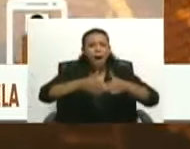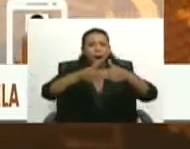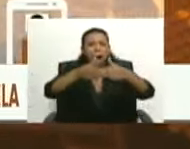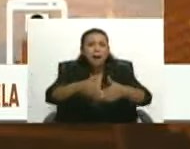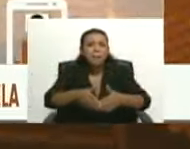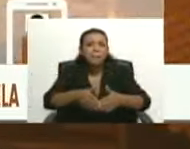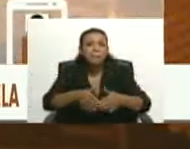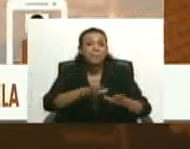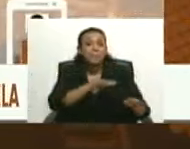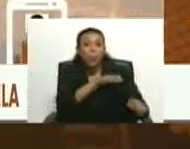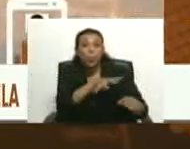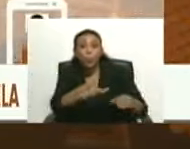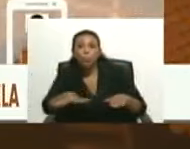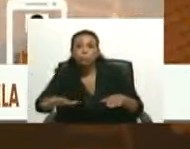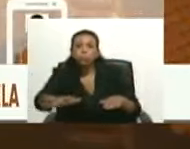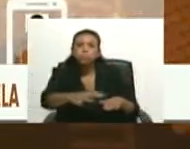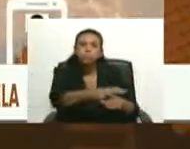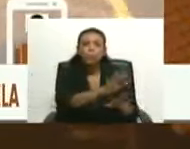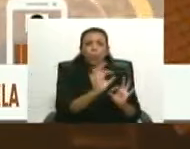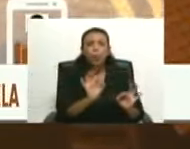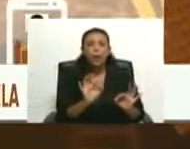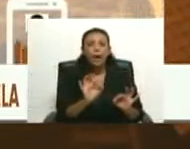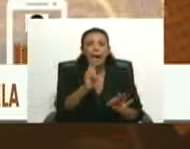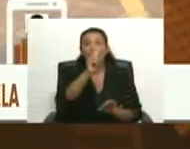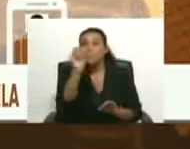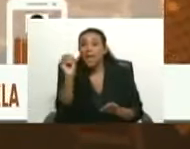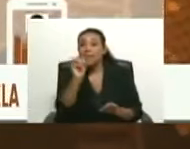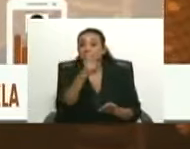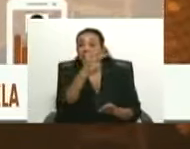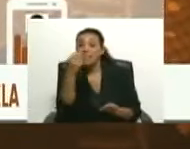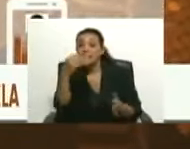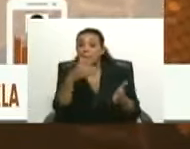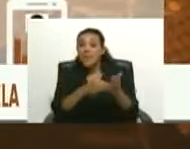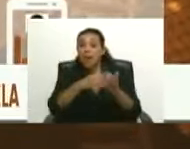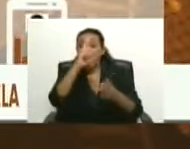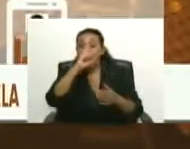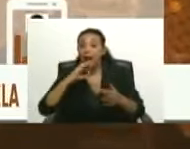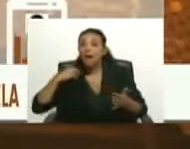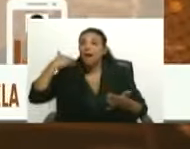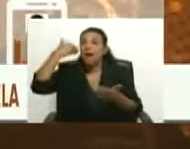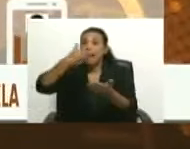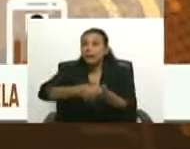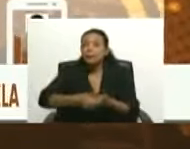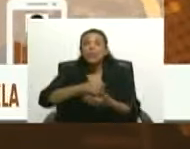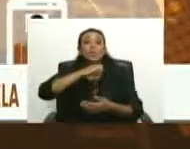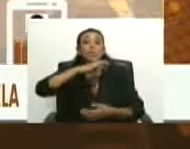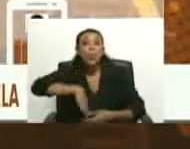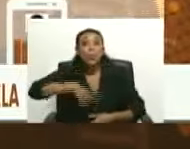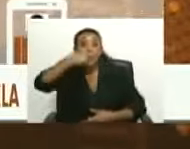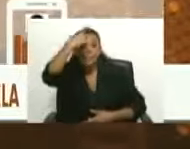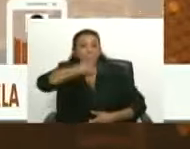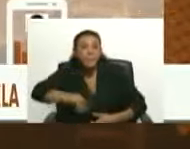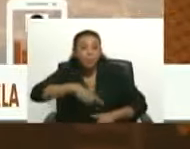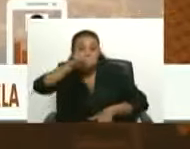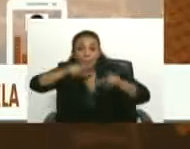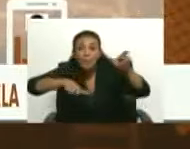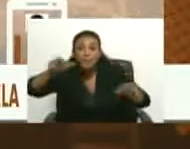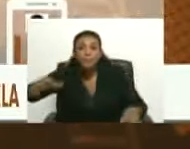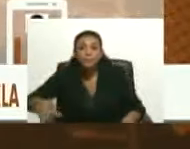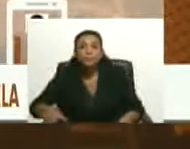llegaron por el estrecho de Bering hace 20, 30 mil años. Es la historia humana